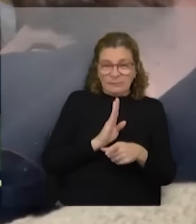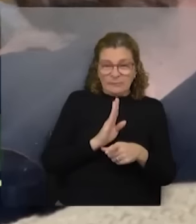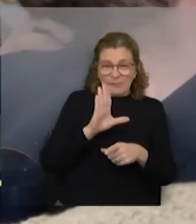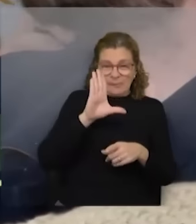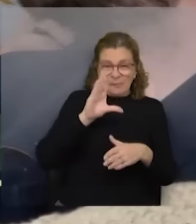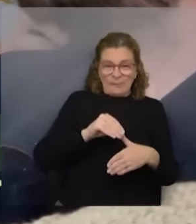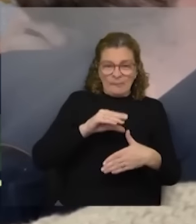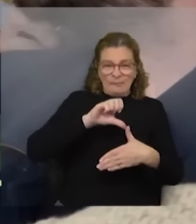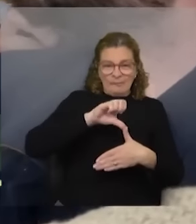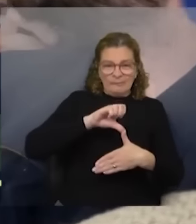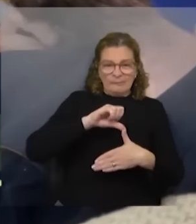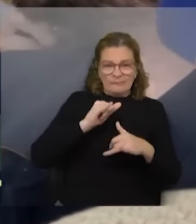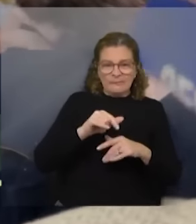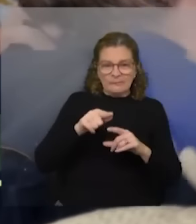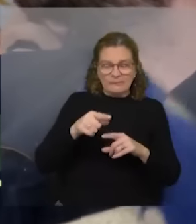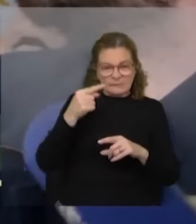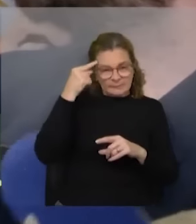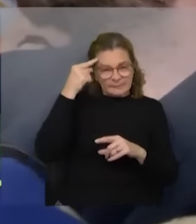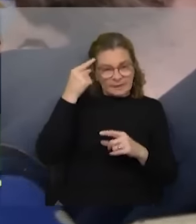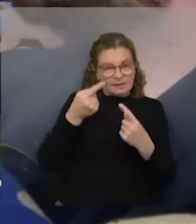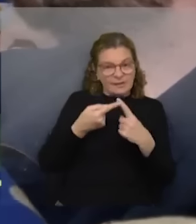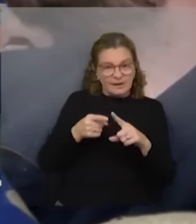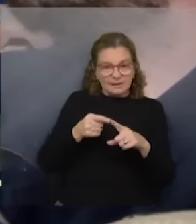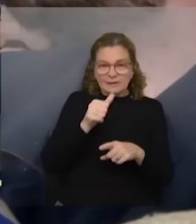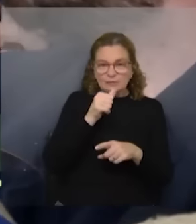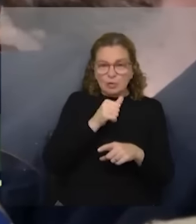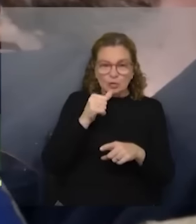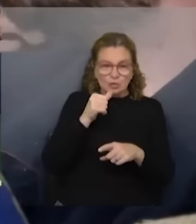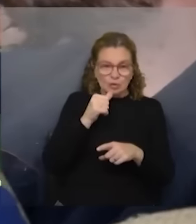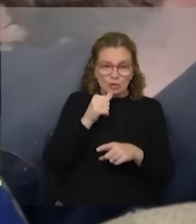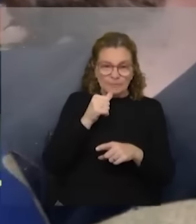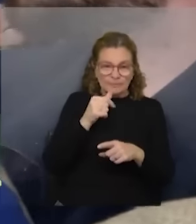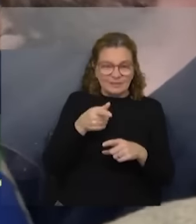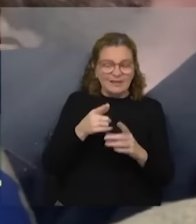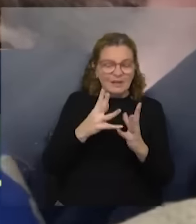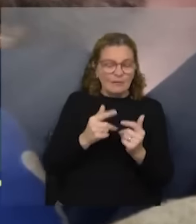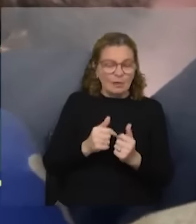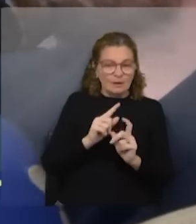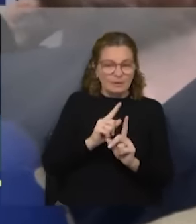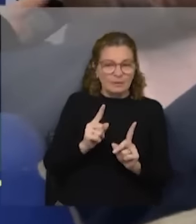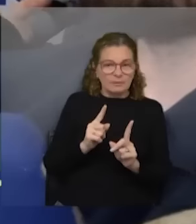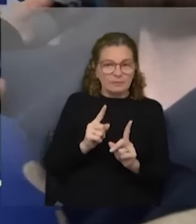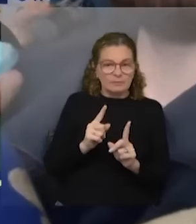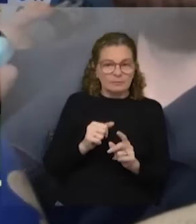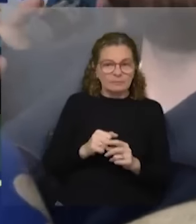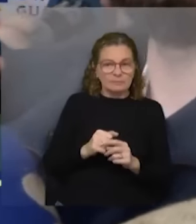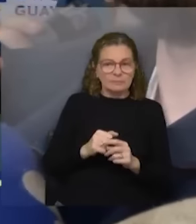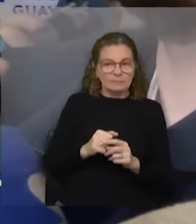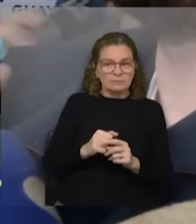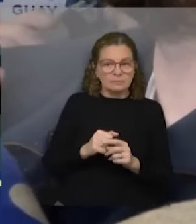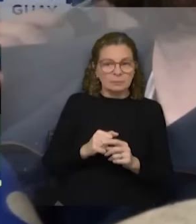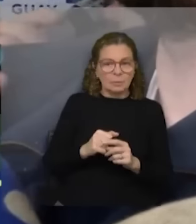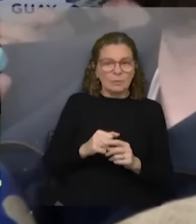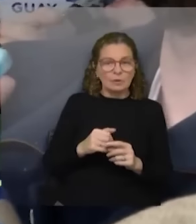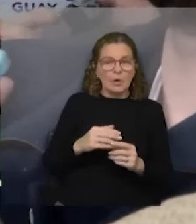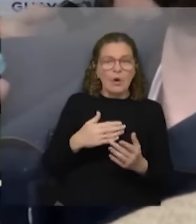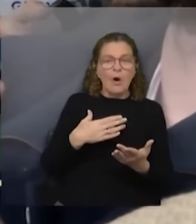América Latina entonces ahí tenes que pensar en otra cosa no lo resolves de esa forma Ahora cuando el oficialismo plantea